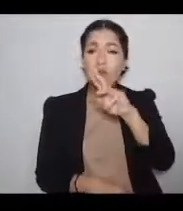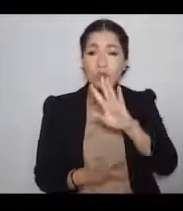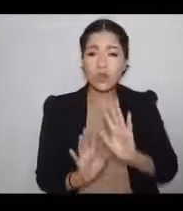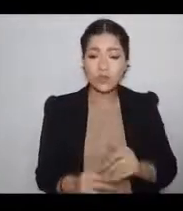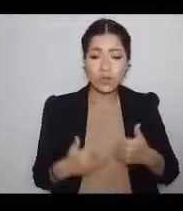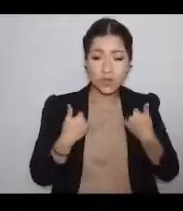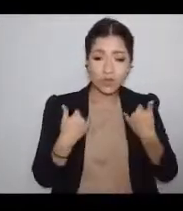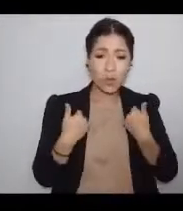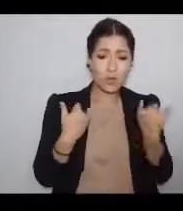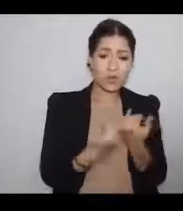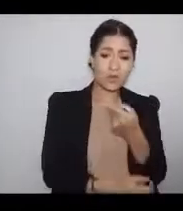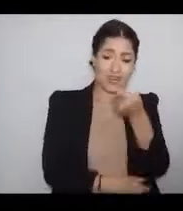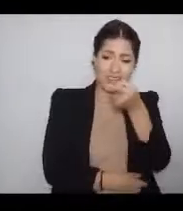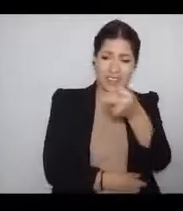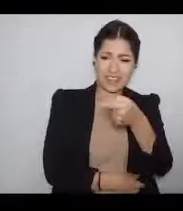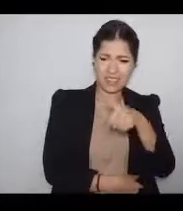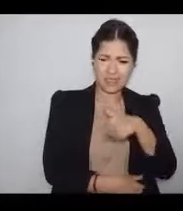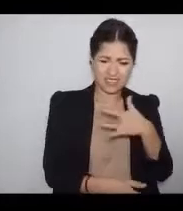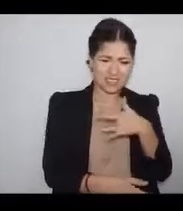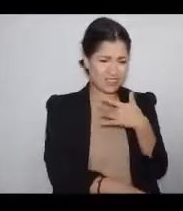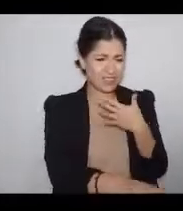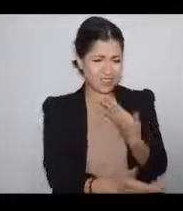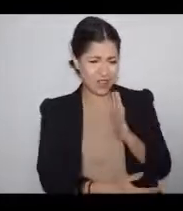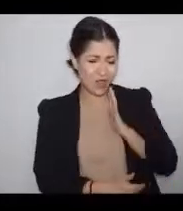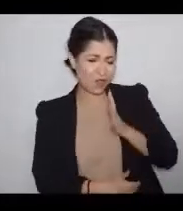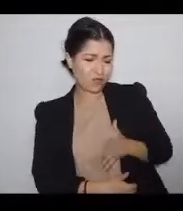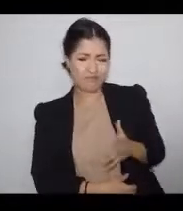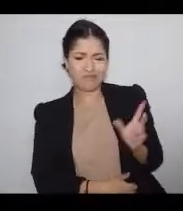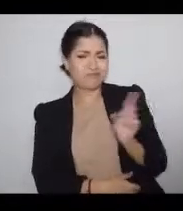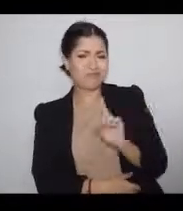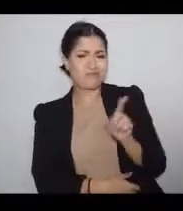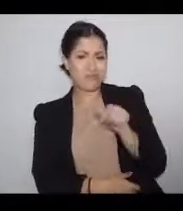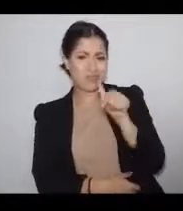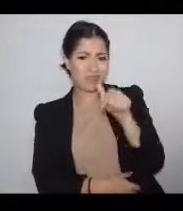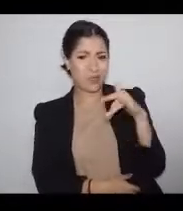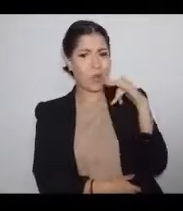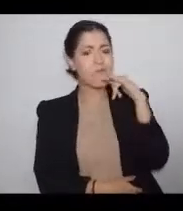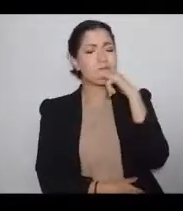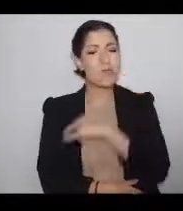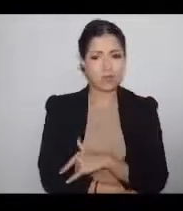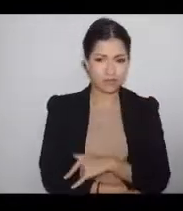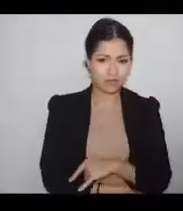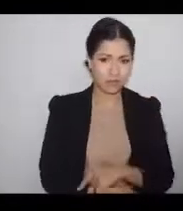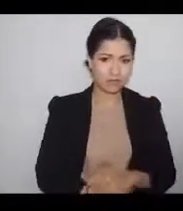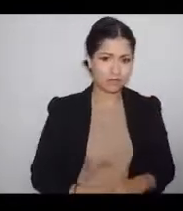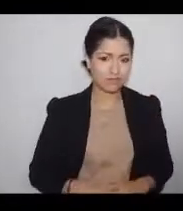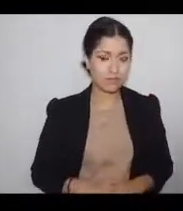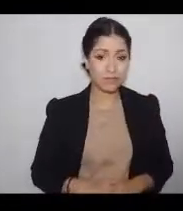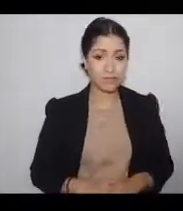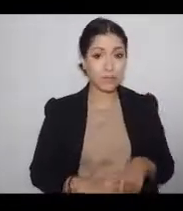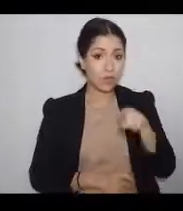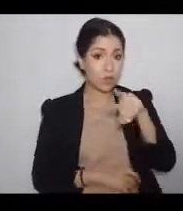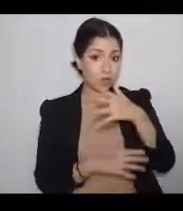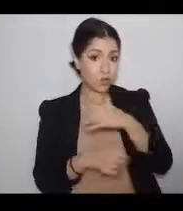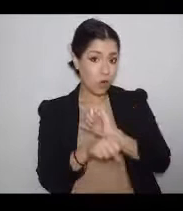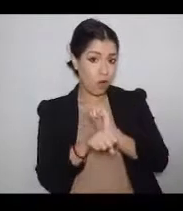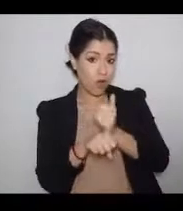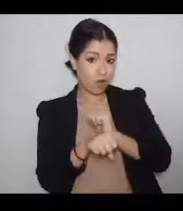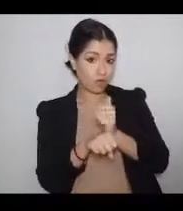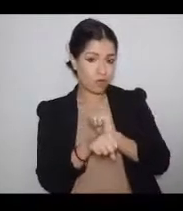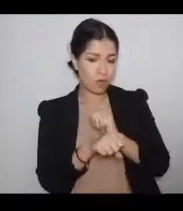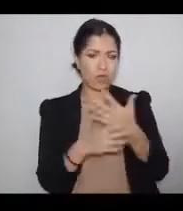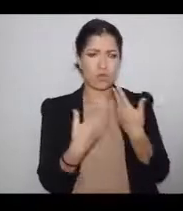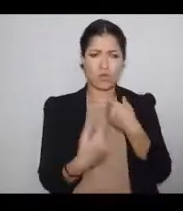honor. Fuiste hipócrita. No, no, eso me pareció bien. Sabes actuar, ¿no? Un